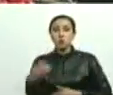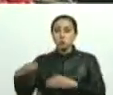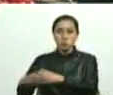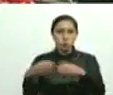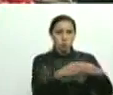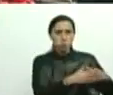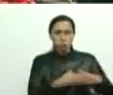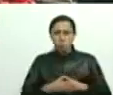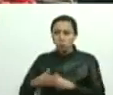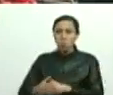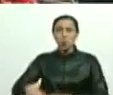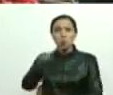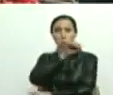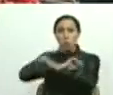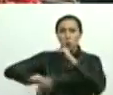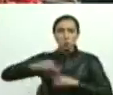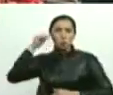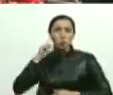Bolívar Chávez.